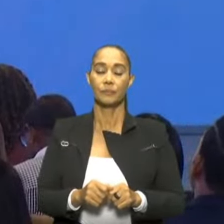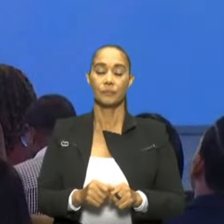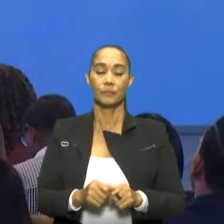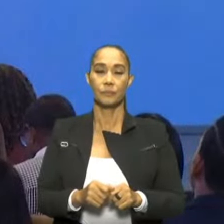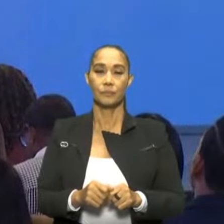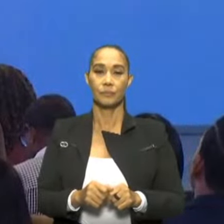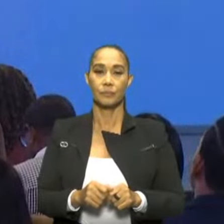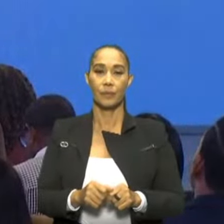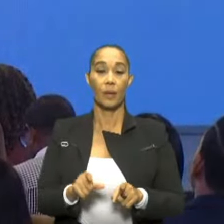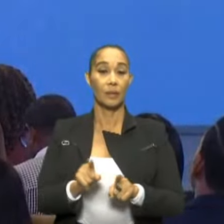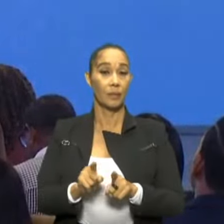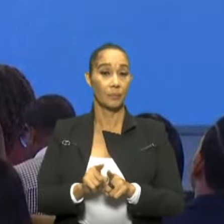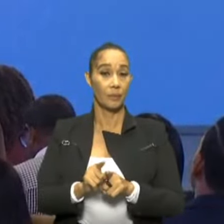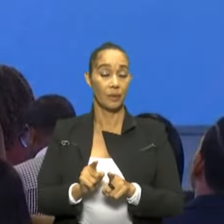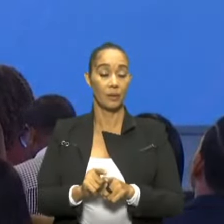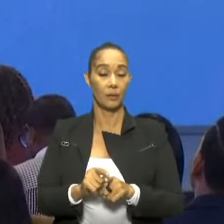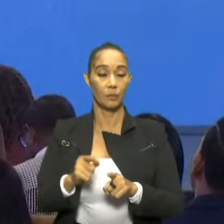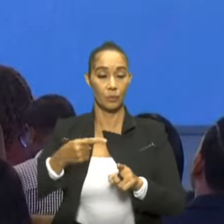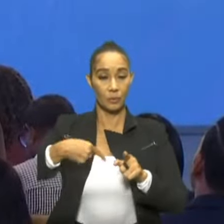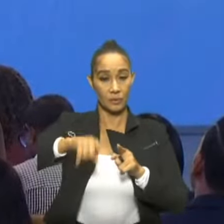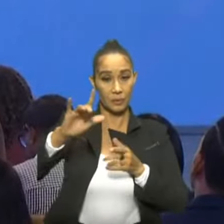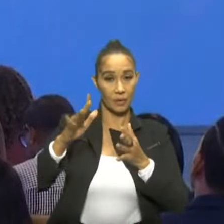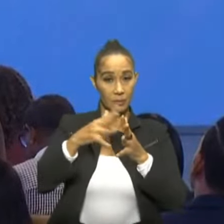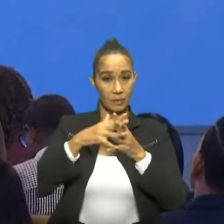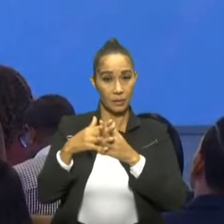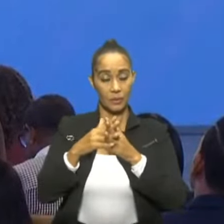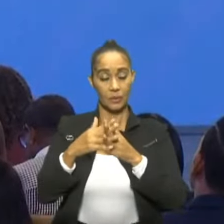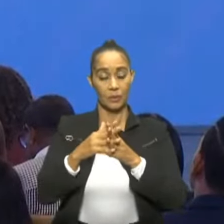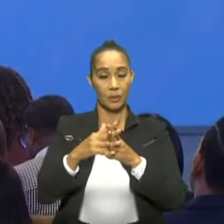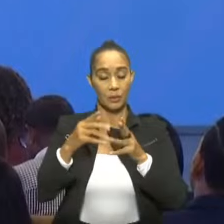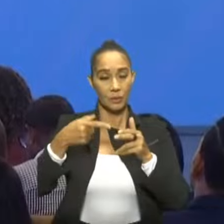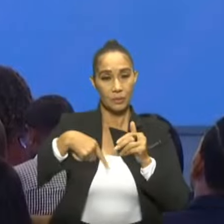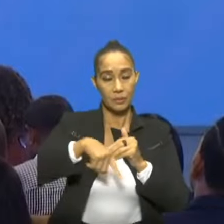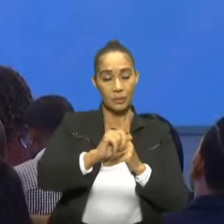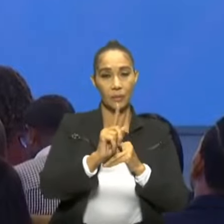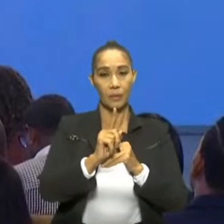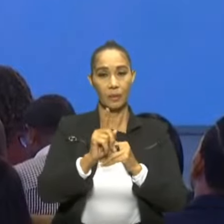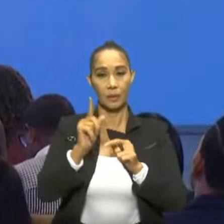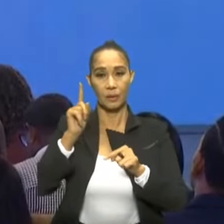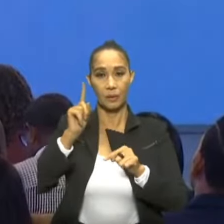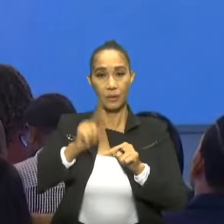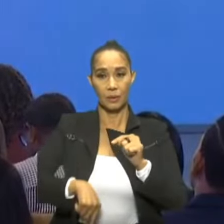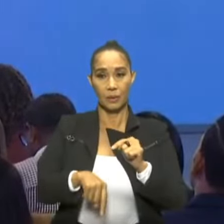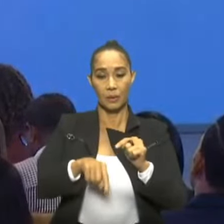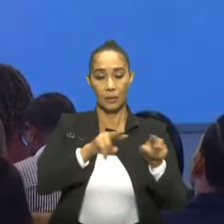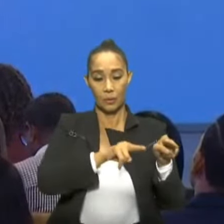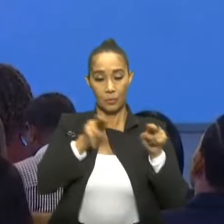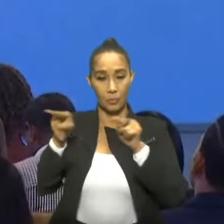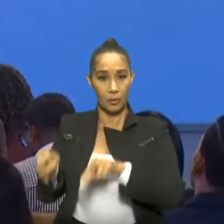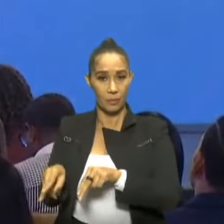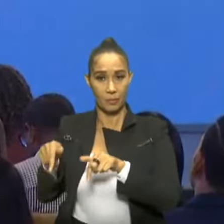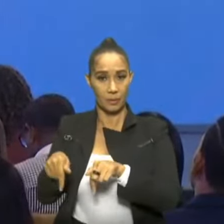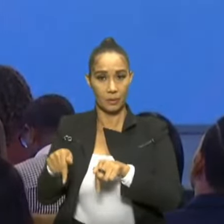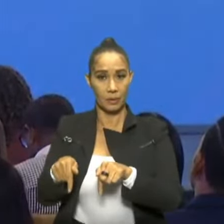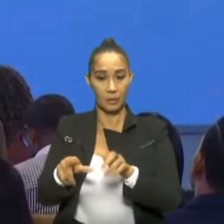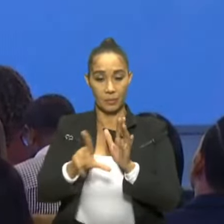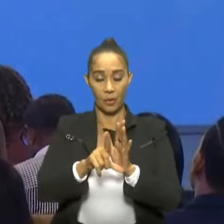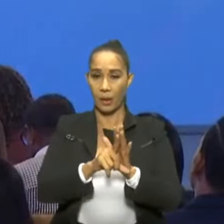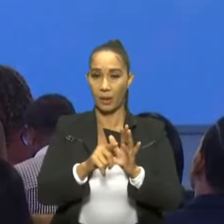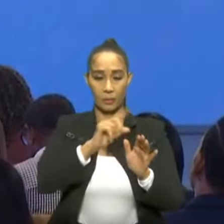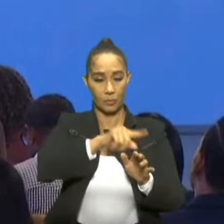que ustedes saben que todo el que entre Estados Unidos prácticamente no lo pueden no lo pueden deportar por por las